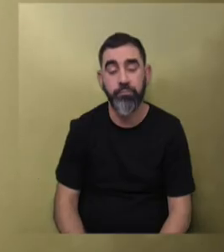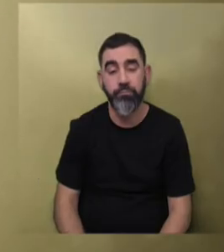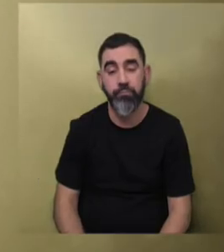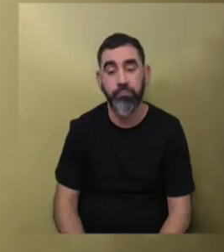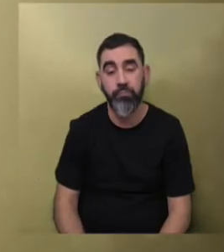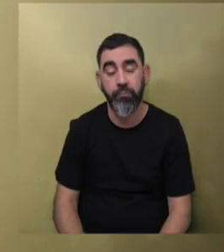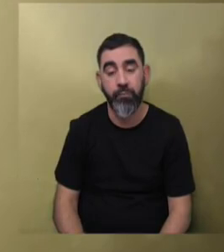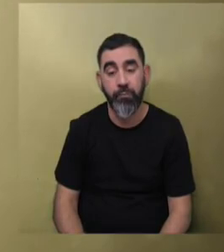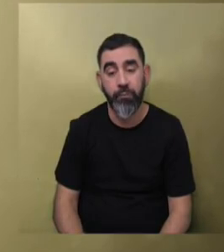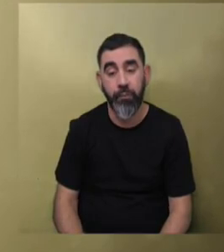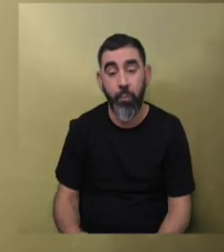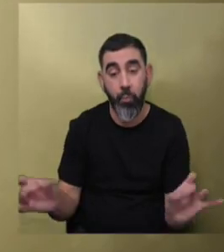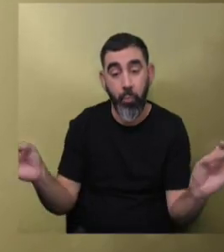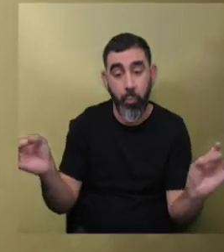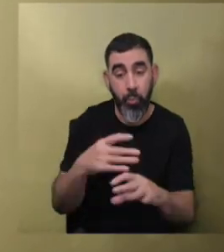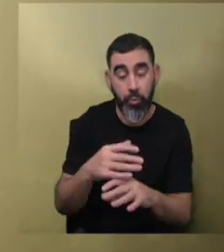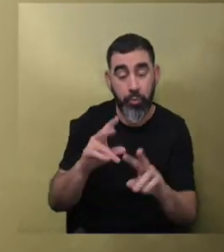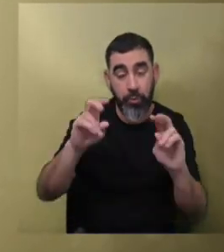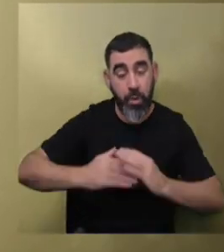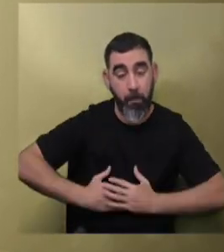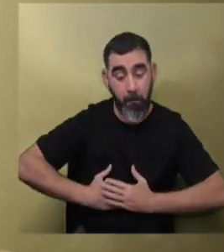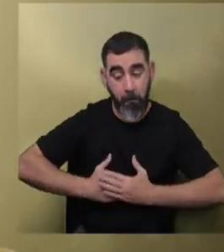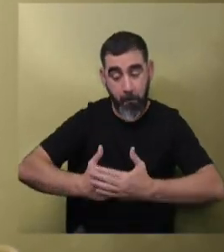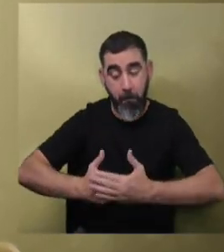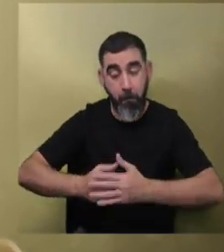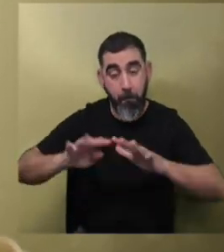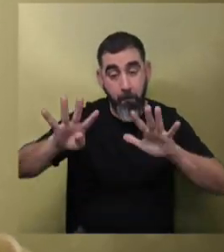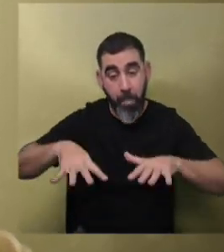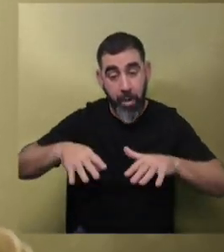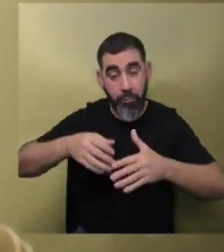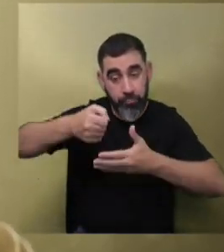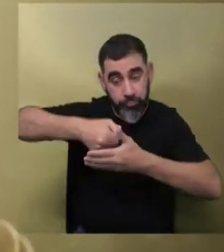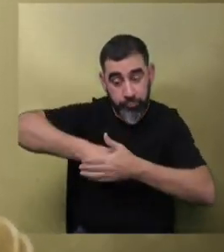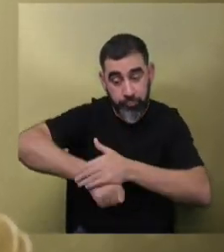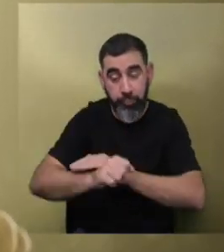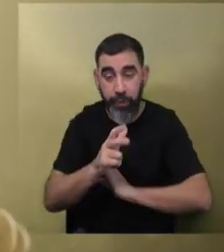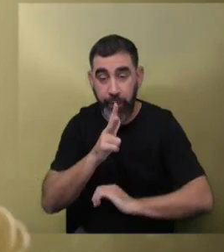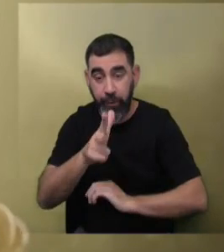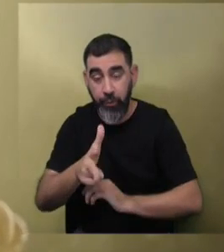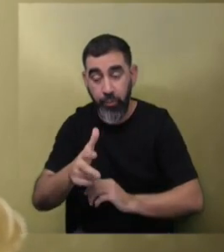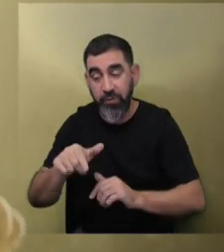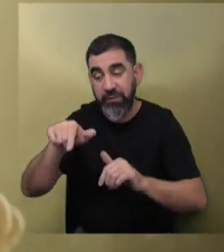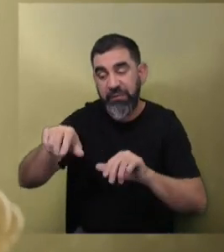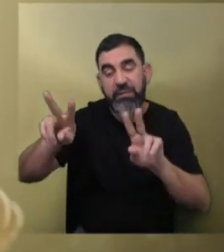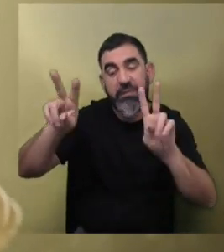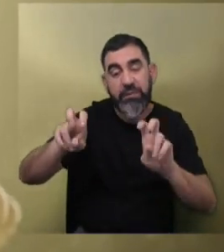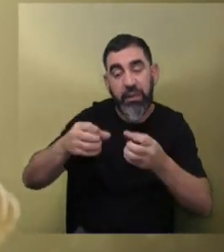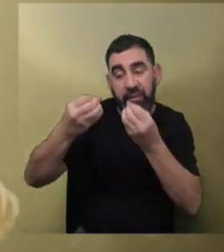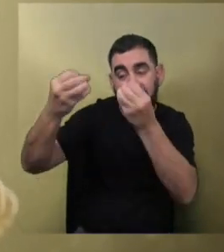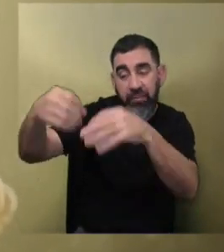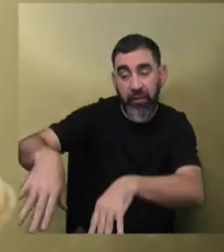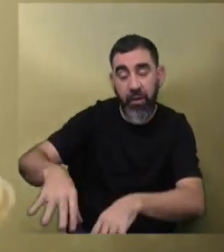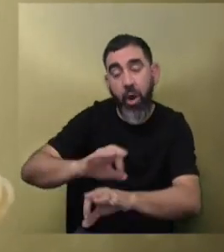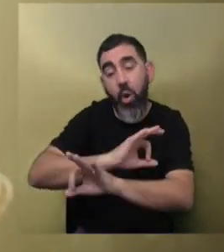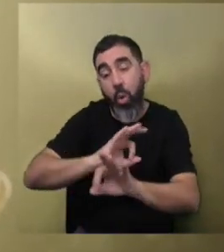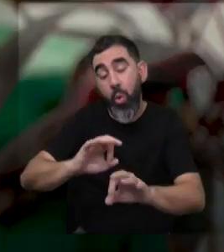Una vez que cumplió su ciclo de embarazo y después del alumbramiento, la placenta se desecha o